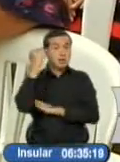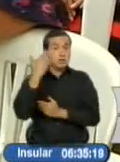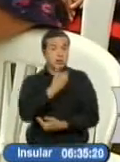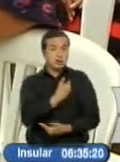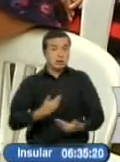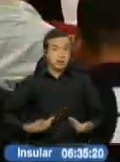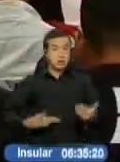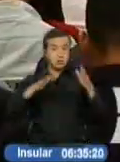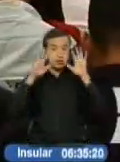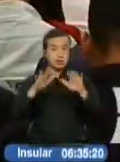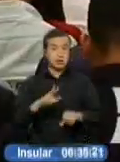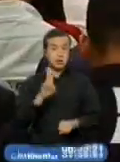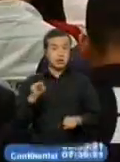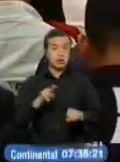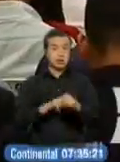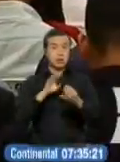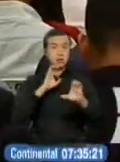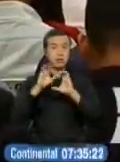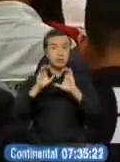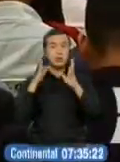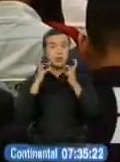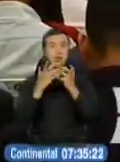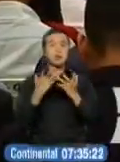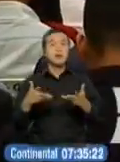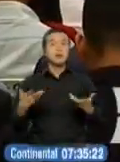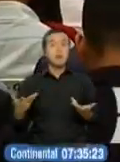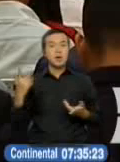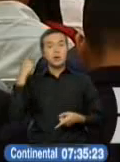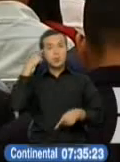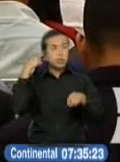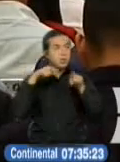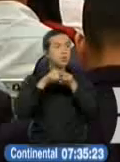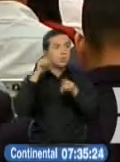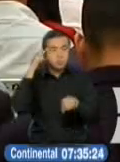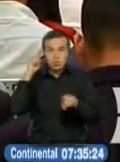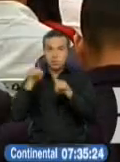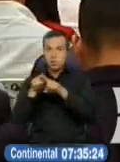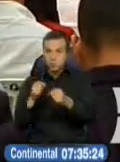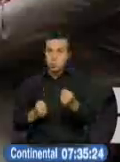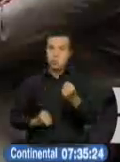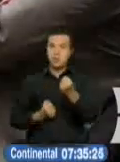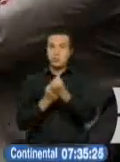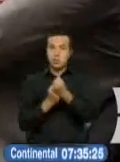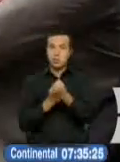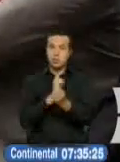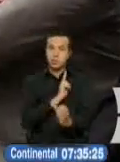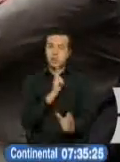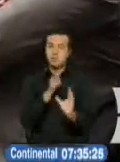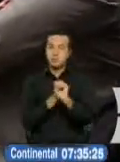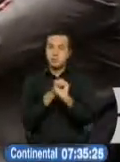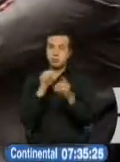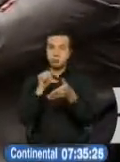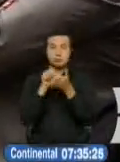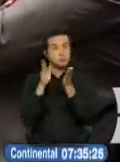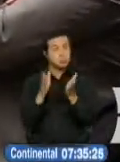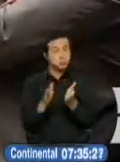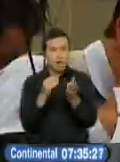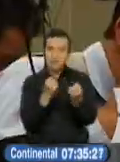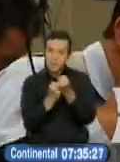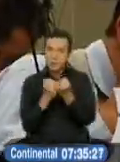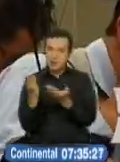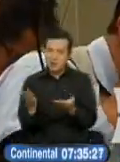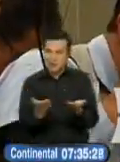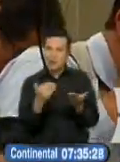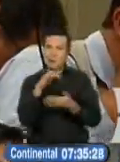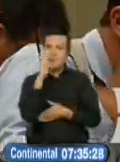la Secretaría Nacional de Comunicación busca la generación de acuerdos que fortalezcan los espacios de participación ciudadana, que contribuyan